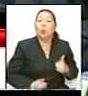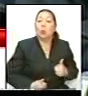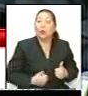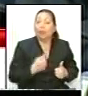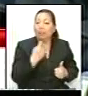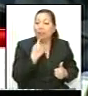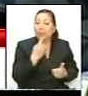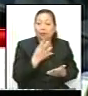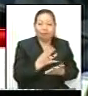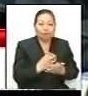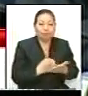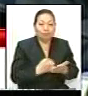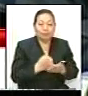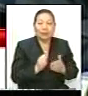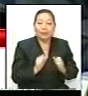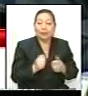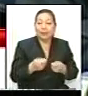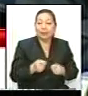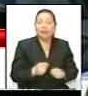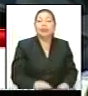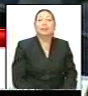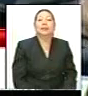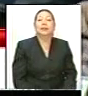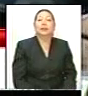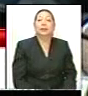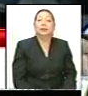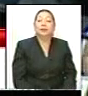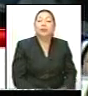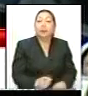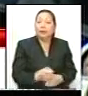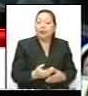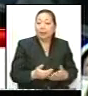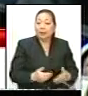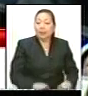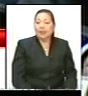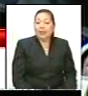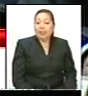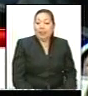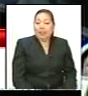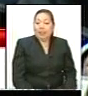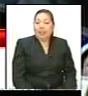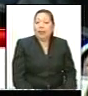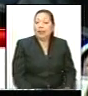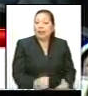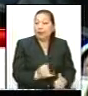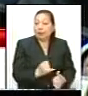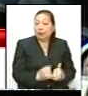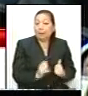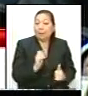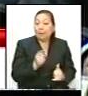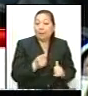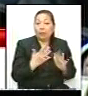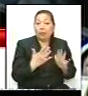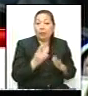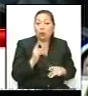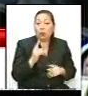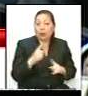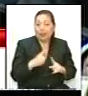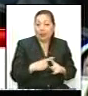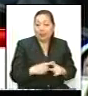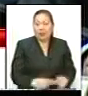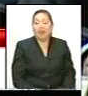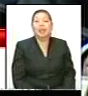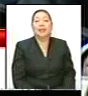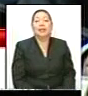el desmontaje del área que excede el coeficiente de la edificación permitida. Y finalmente, multa de 10 unidades